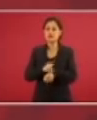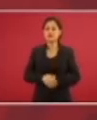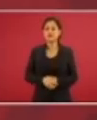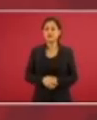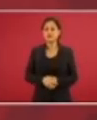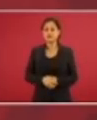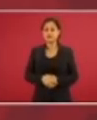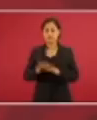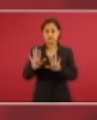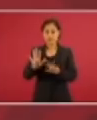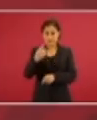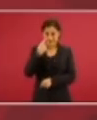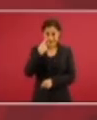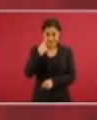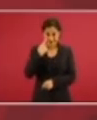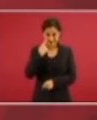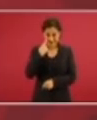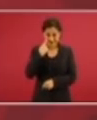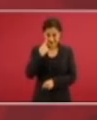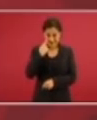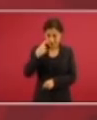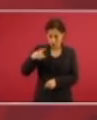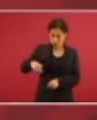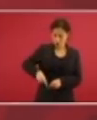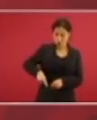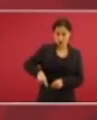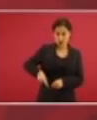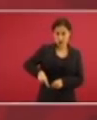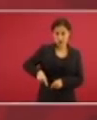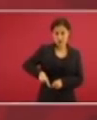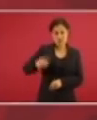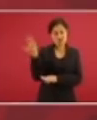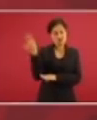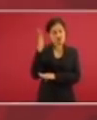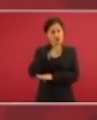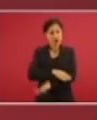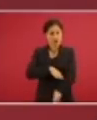Por eso les digo, estamos trabajando de tiempo completo.